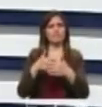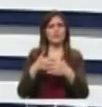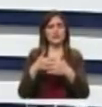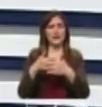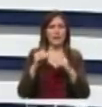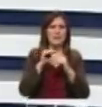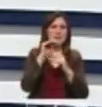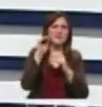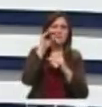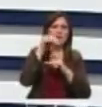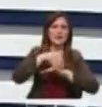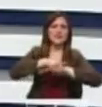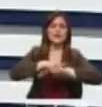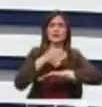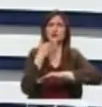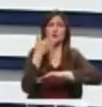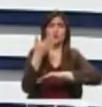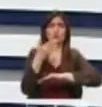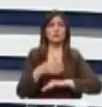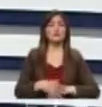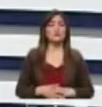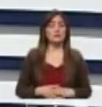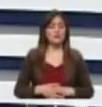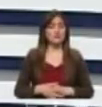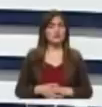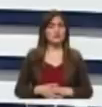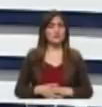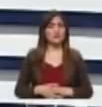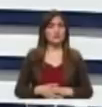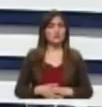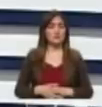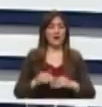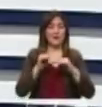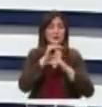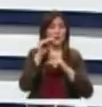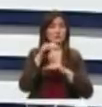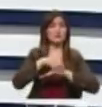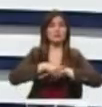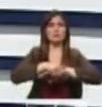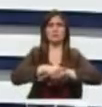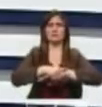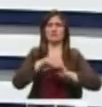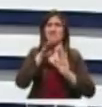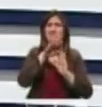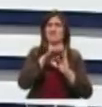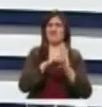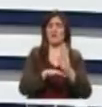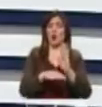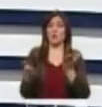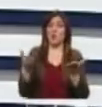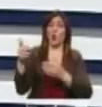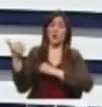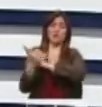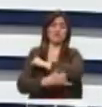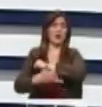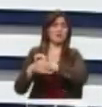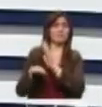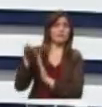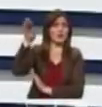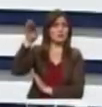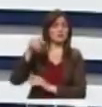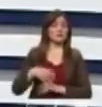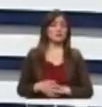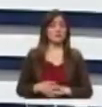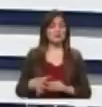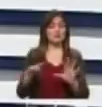en el país. Según los resultados, el nivel aún es muy bajo comparado a otros países. La evaluación se hizo gracias a un